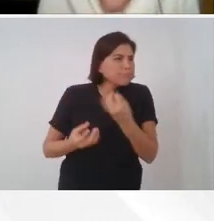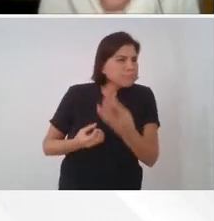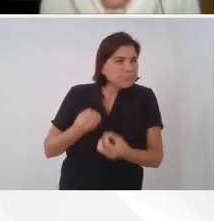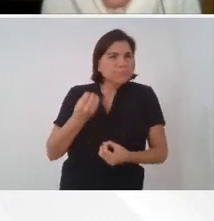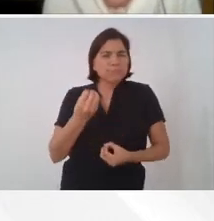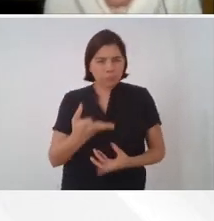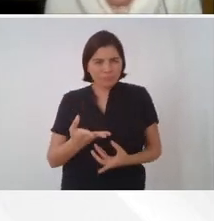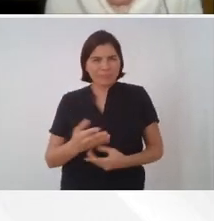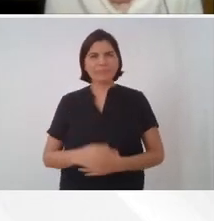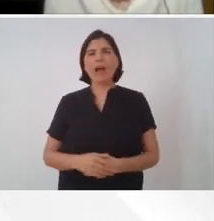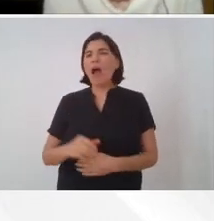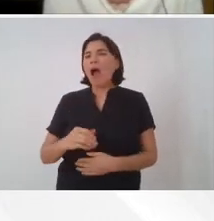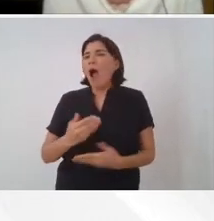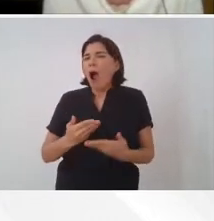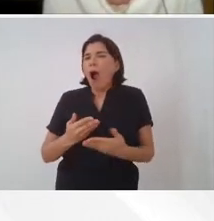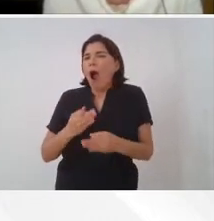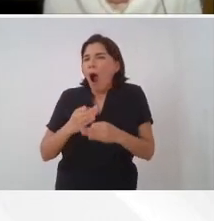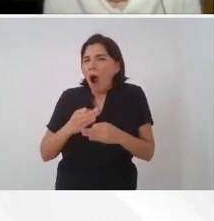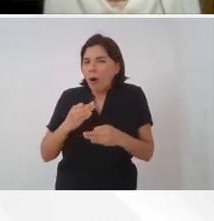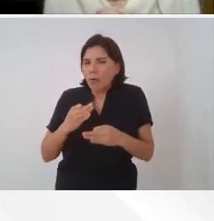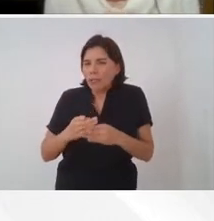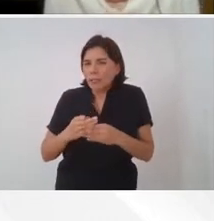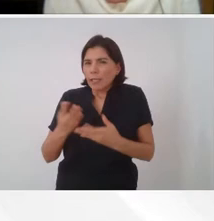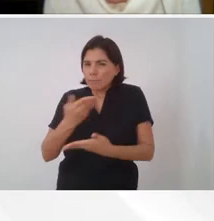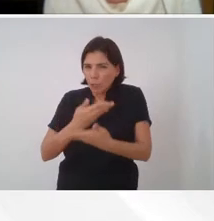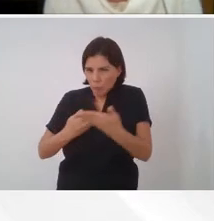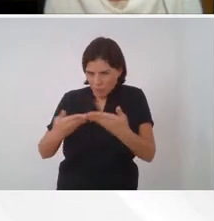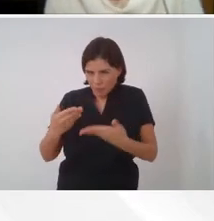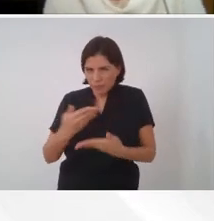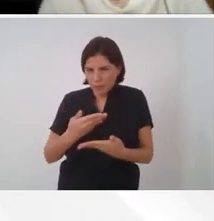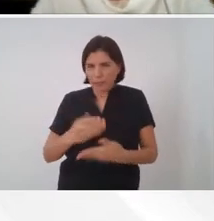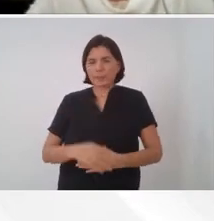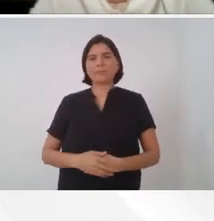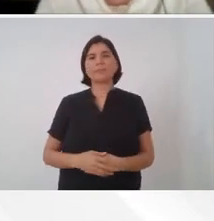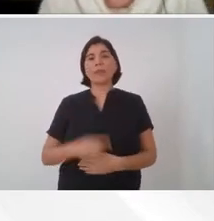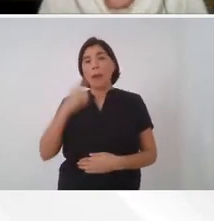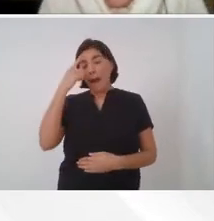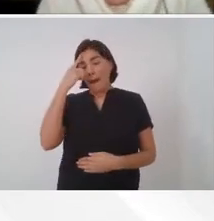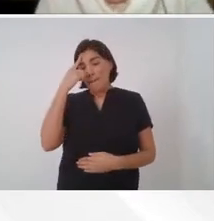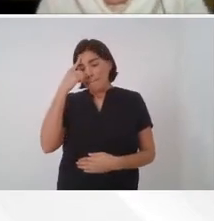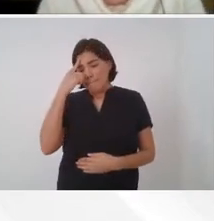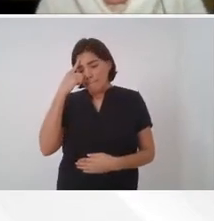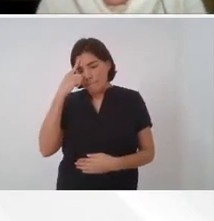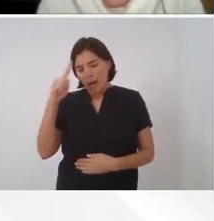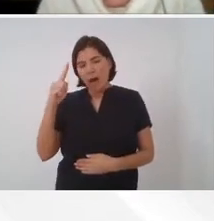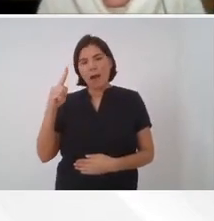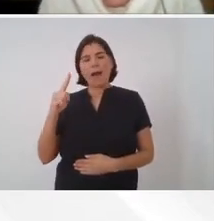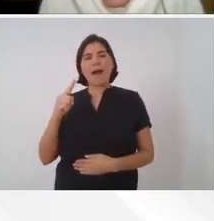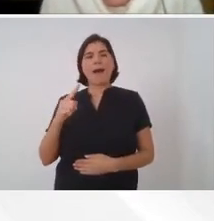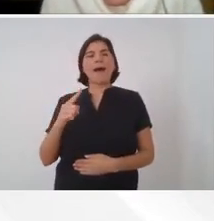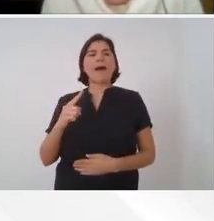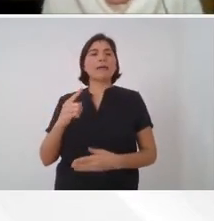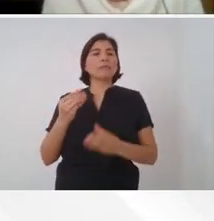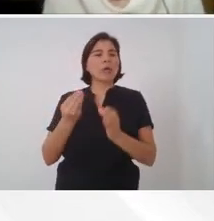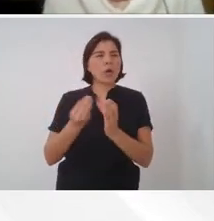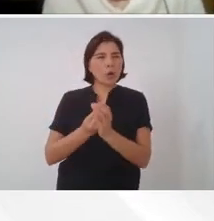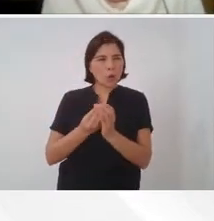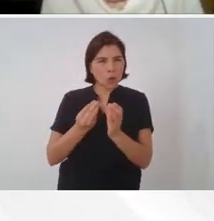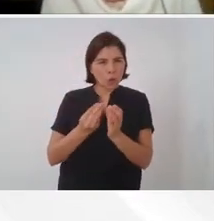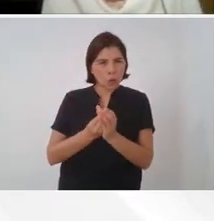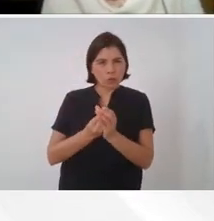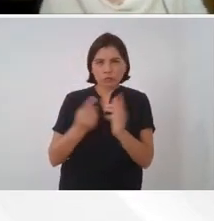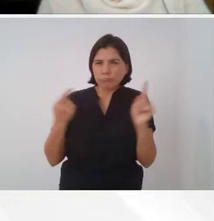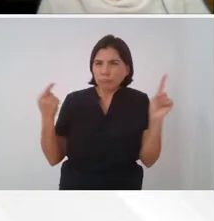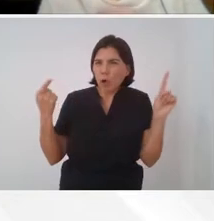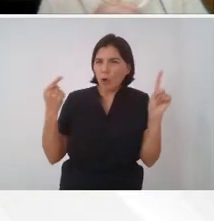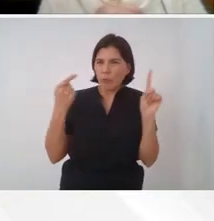hagan ustedes propios. Y para que la sesión tenga de veras el efecto que nosotros estamos esperando, les vamos a